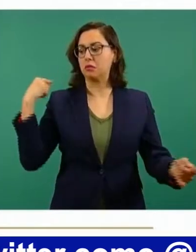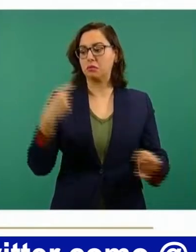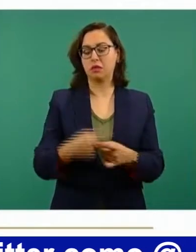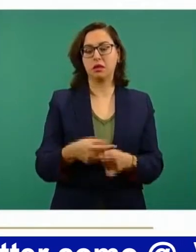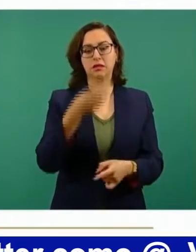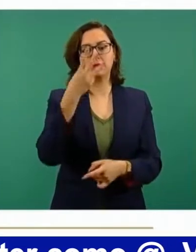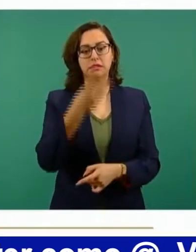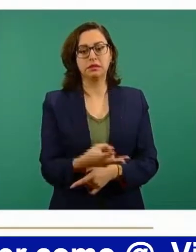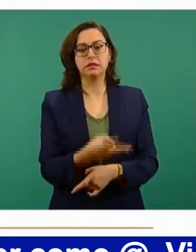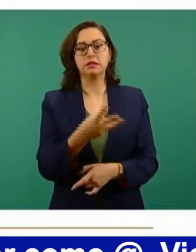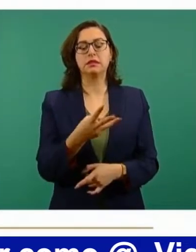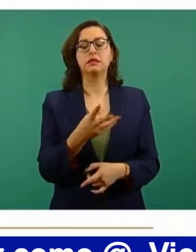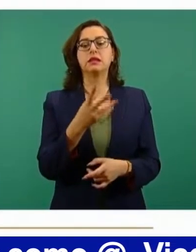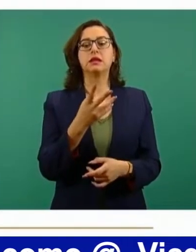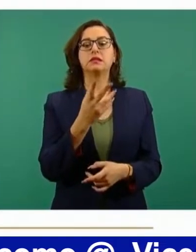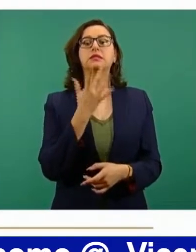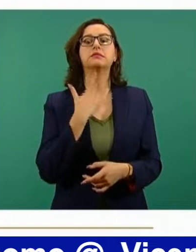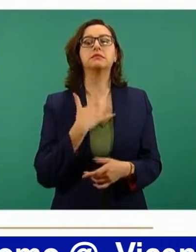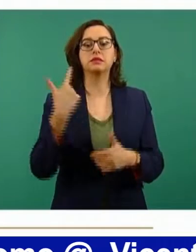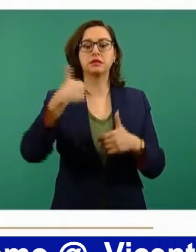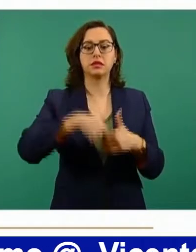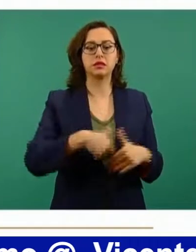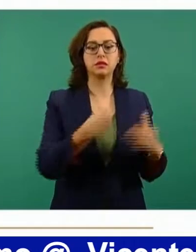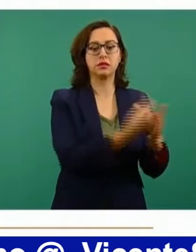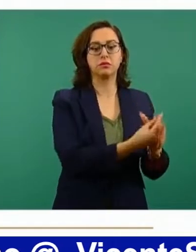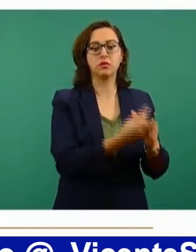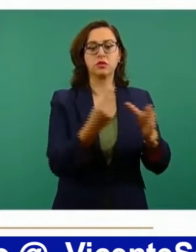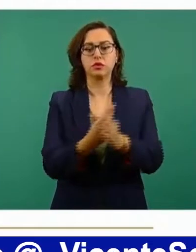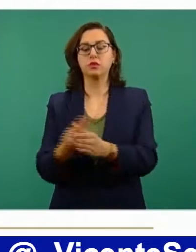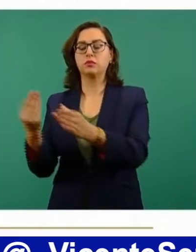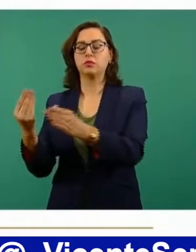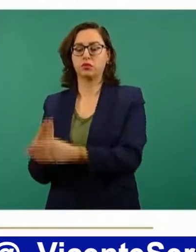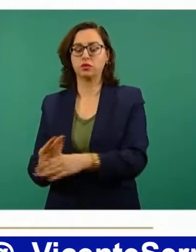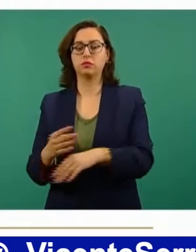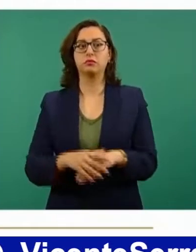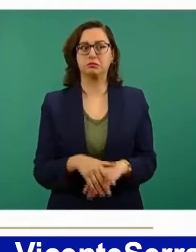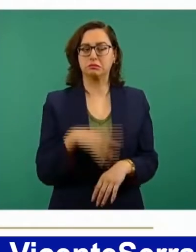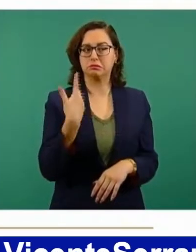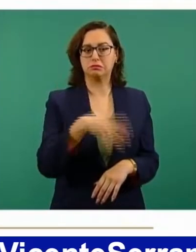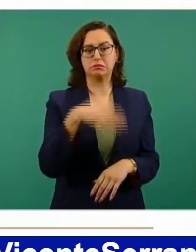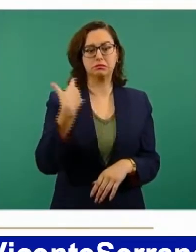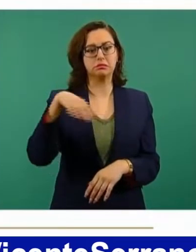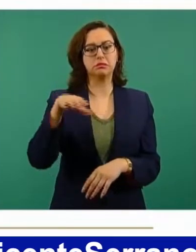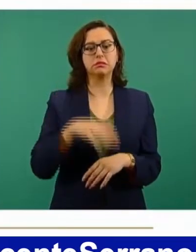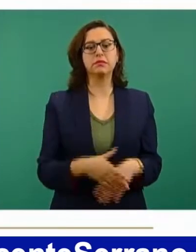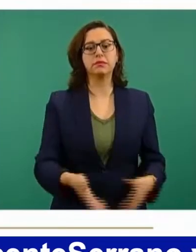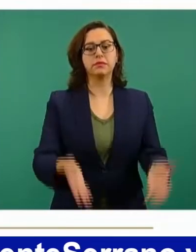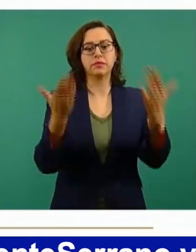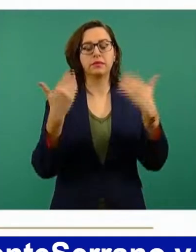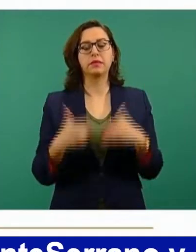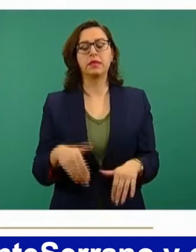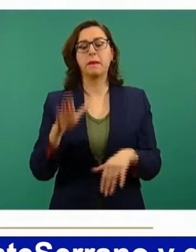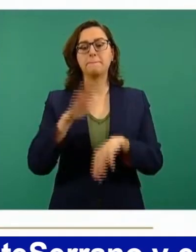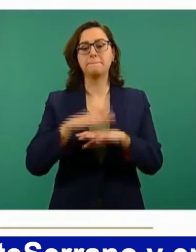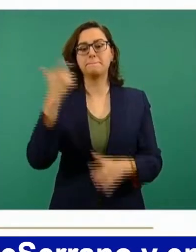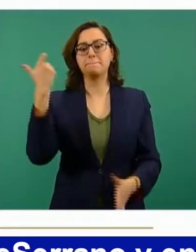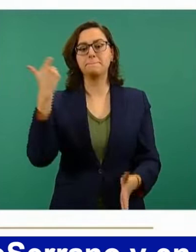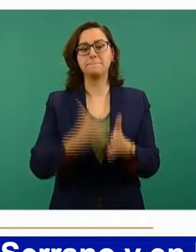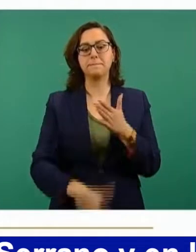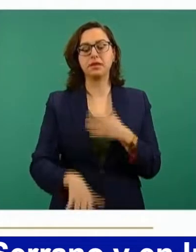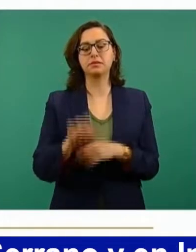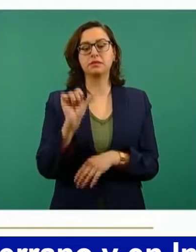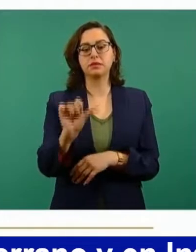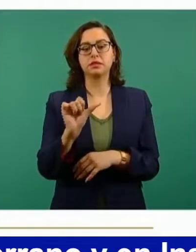de combustible. Respecto al indicador de ganancia más bajo en el diésel, con 16 centavos, lo encontramos en la